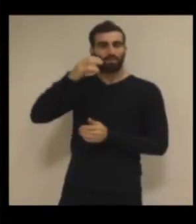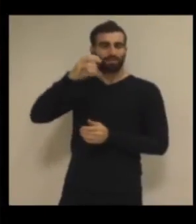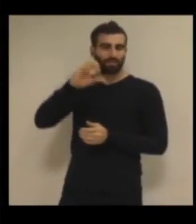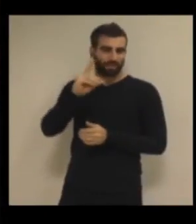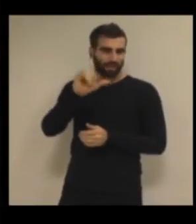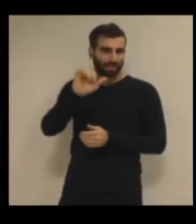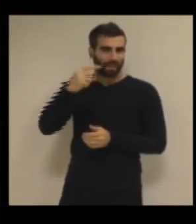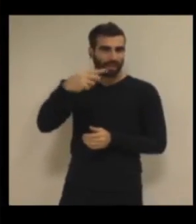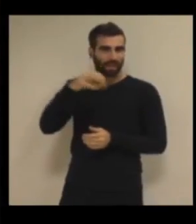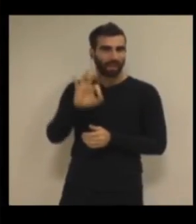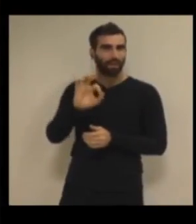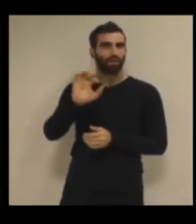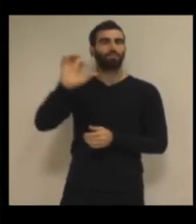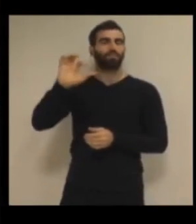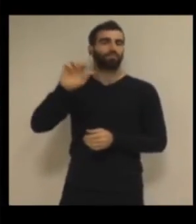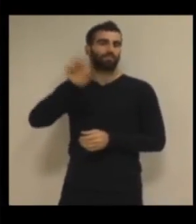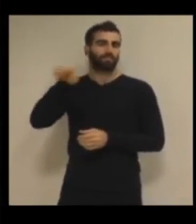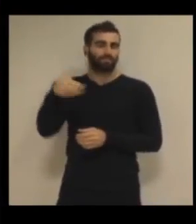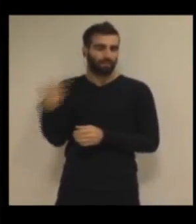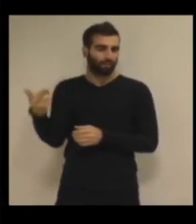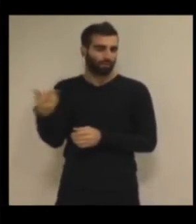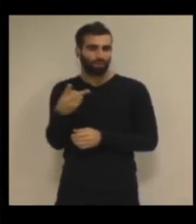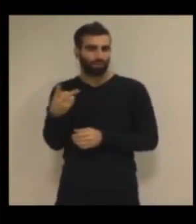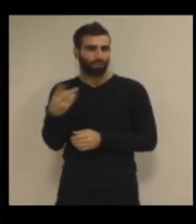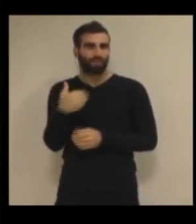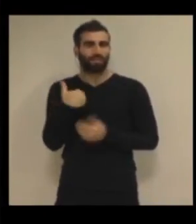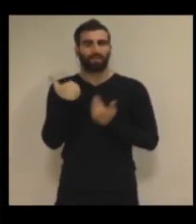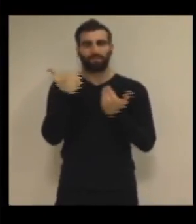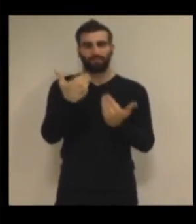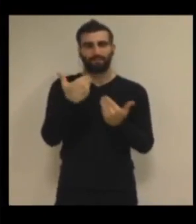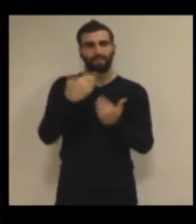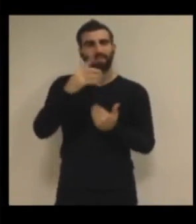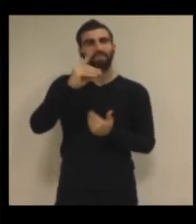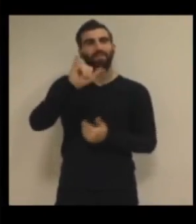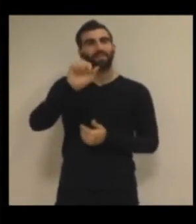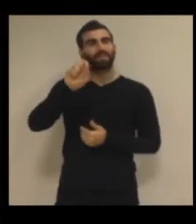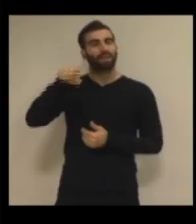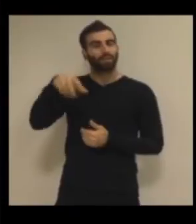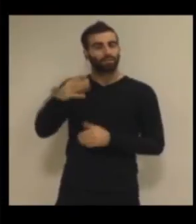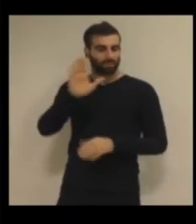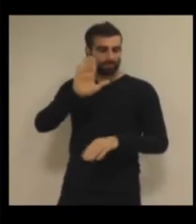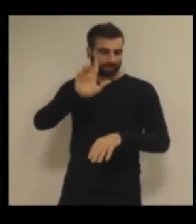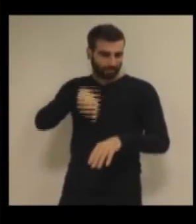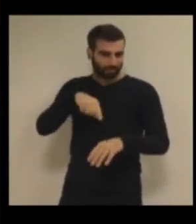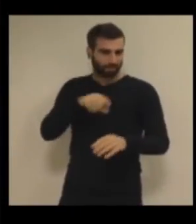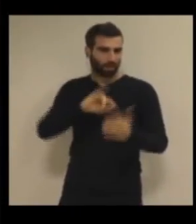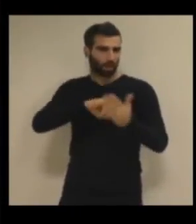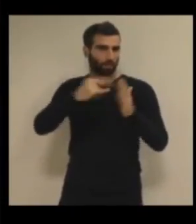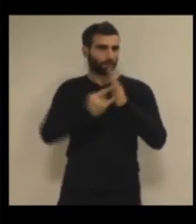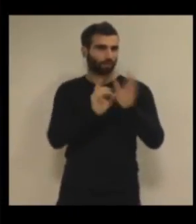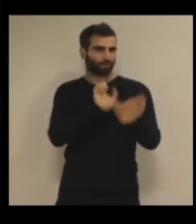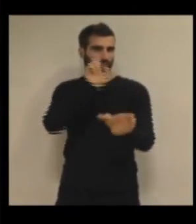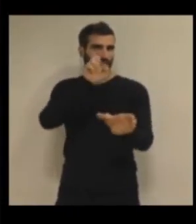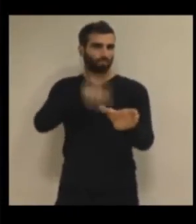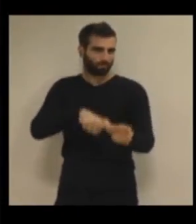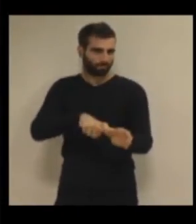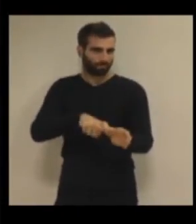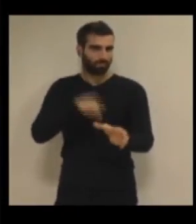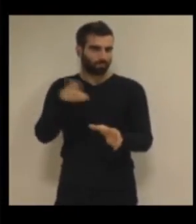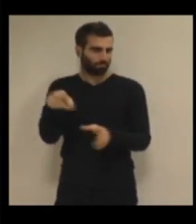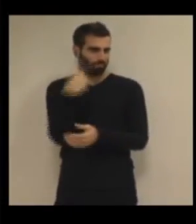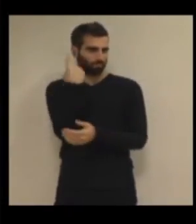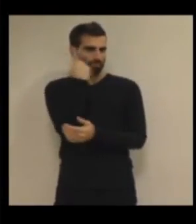allí, en el fondo, que por cierto, Diego Soriano fue el participante en el proyecto, sí, por parte de él, que es el que más sabe de